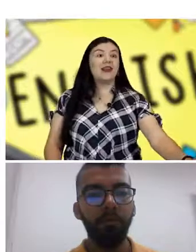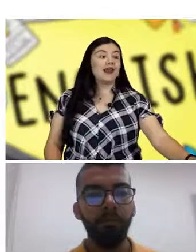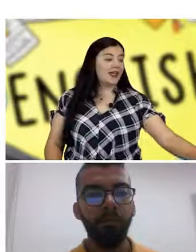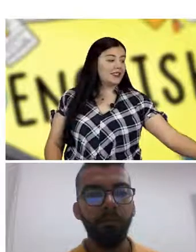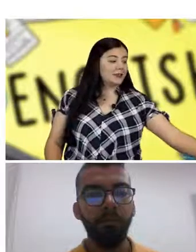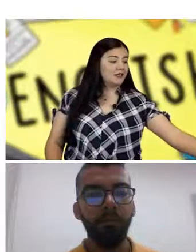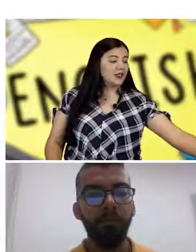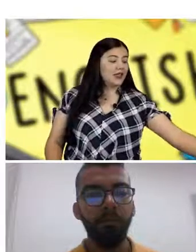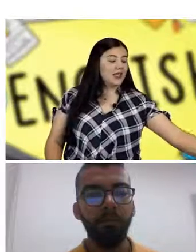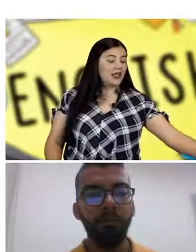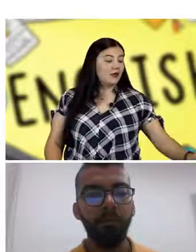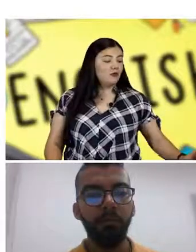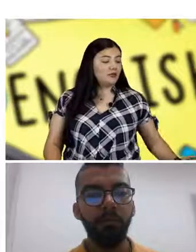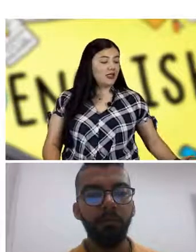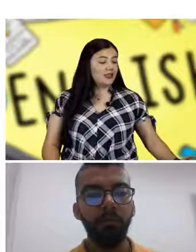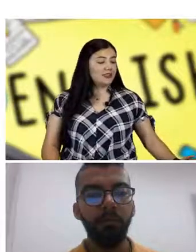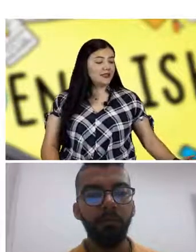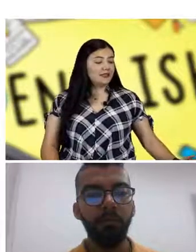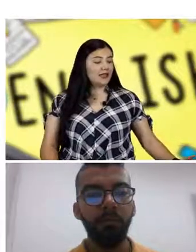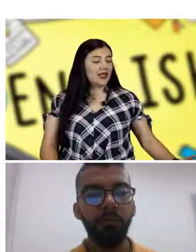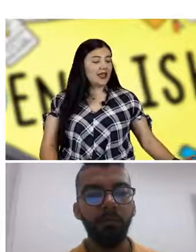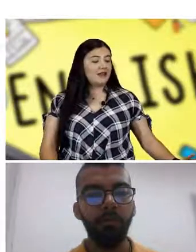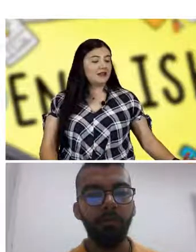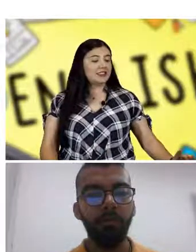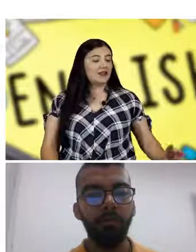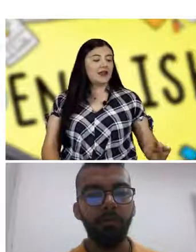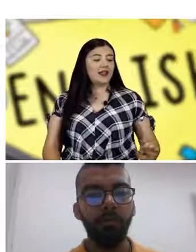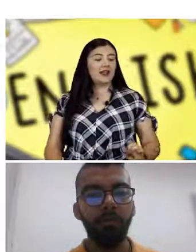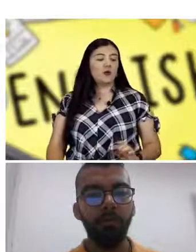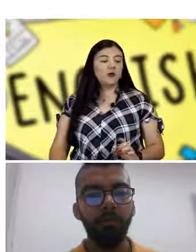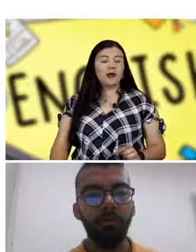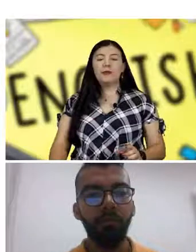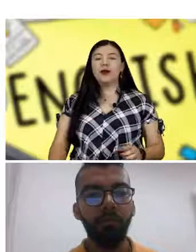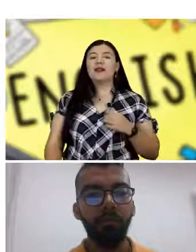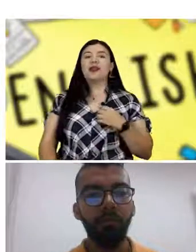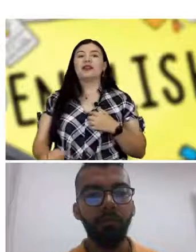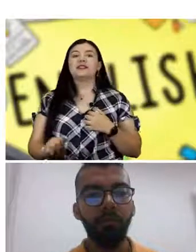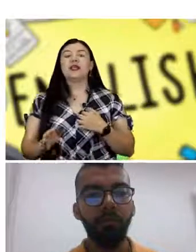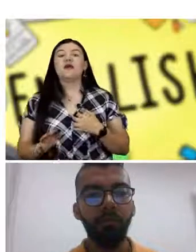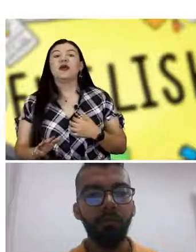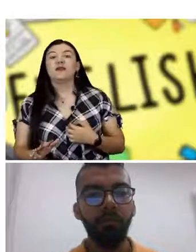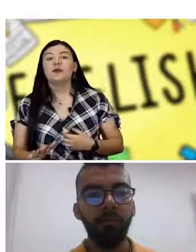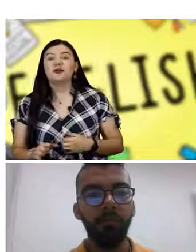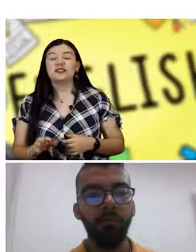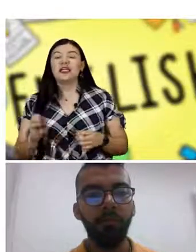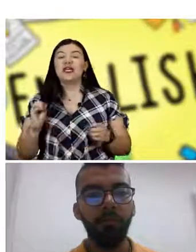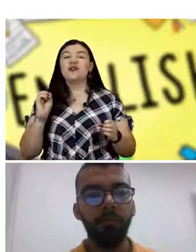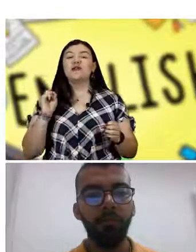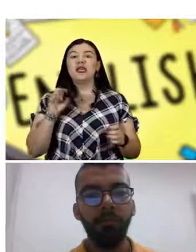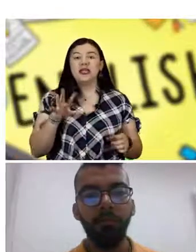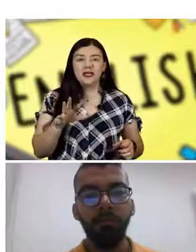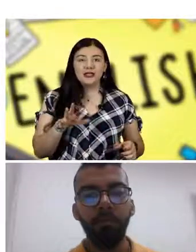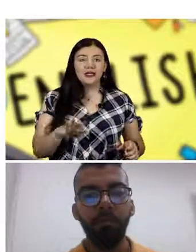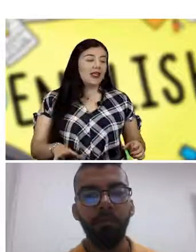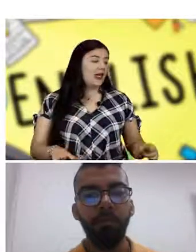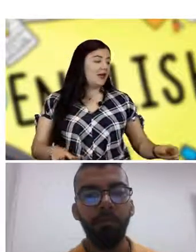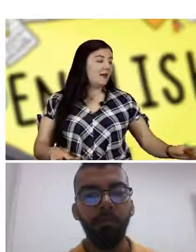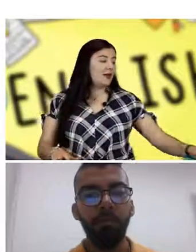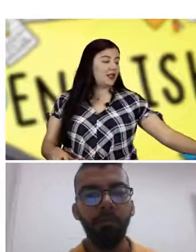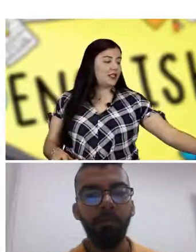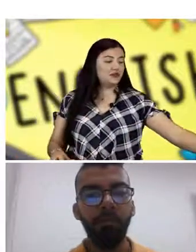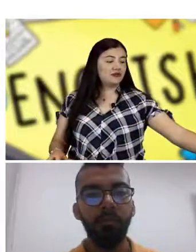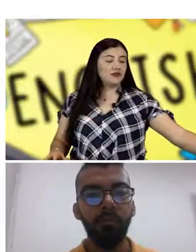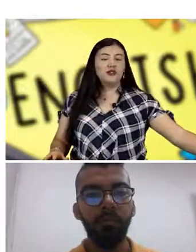La idea es que ustedes, cada vez que vean que una parte de este cuerpo se ilumina